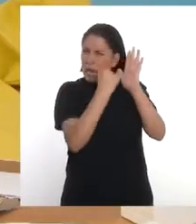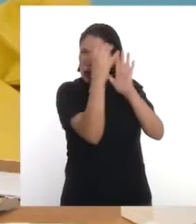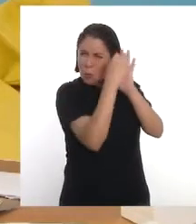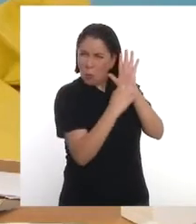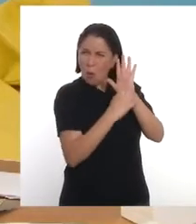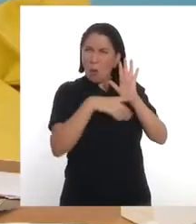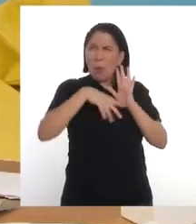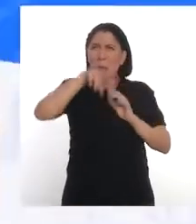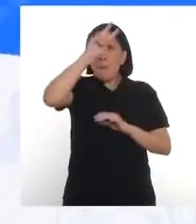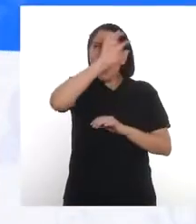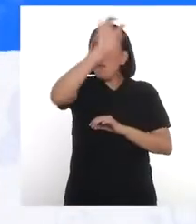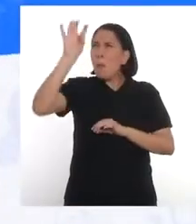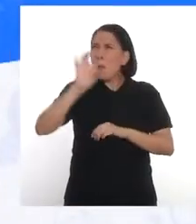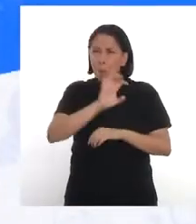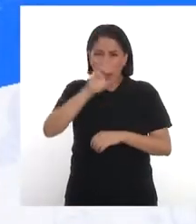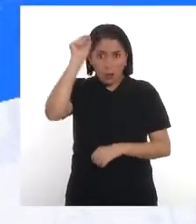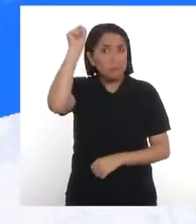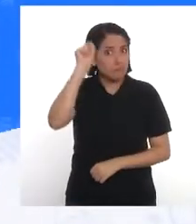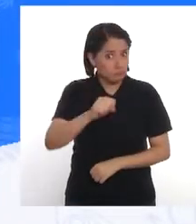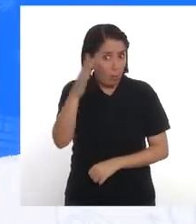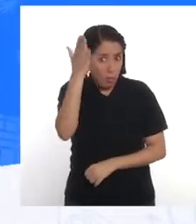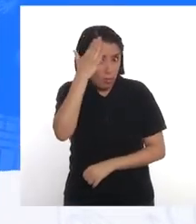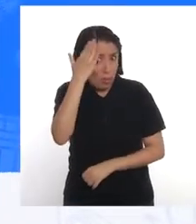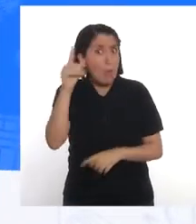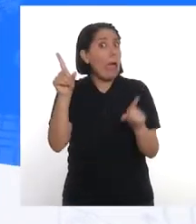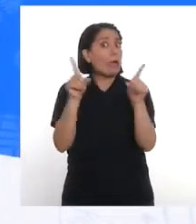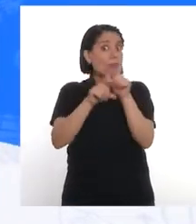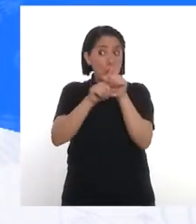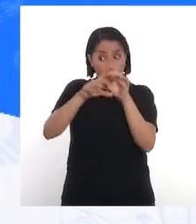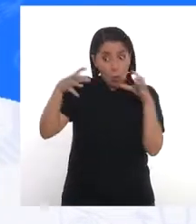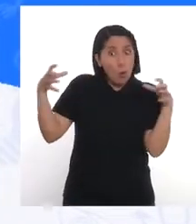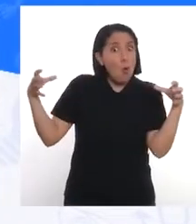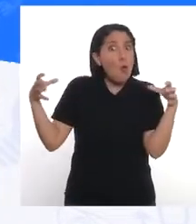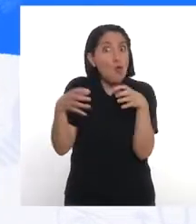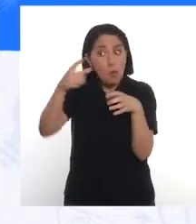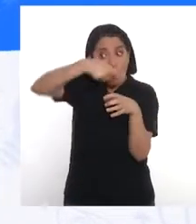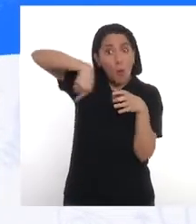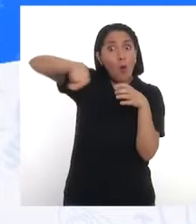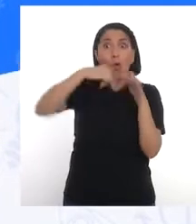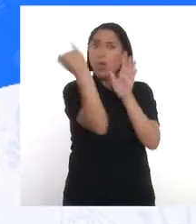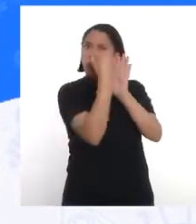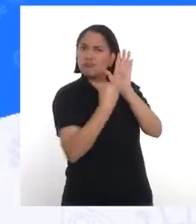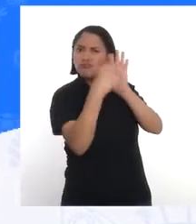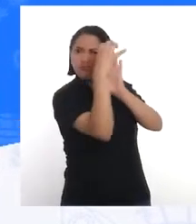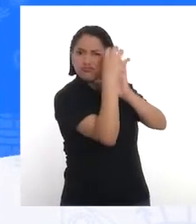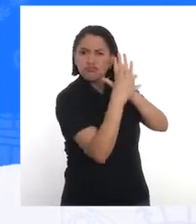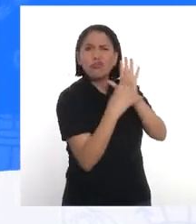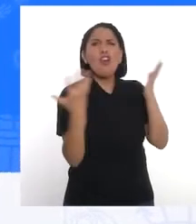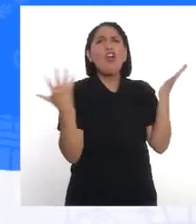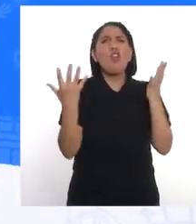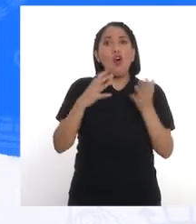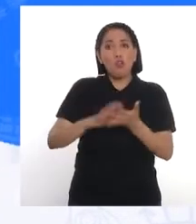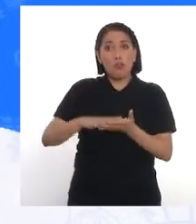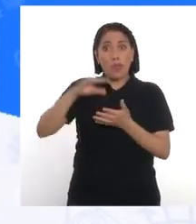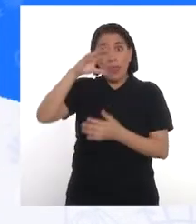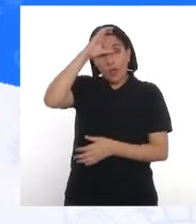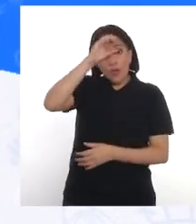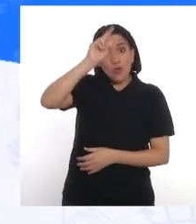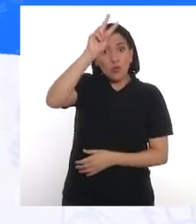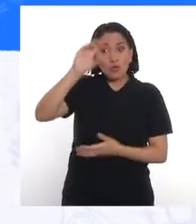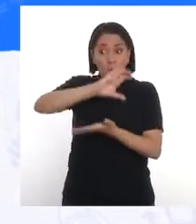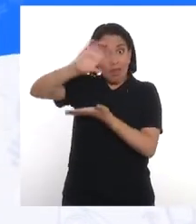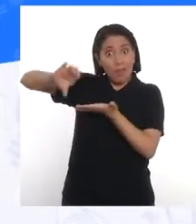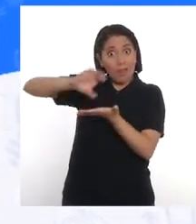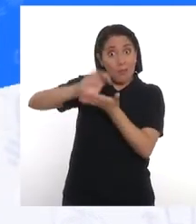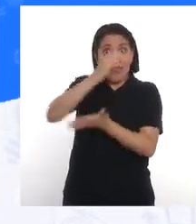otras regiones del Perú? Claro que sí. ¿Sabías que también hay un movimiento en el mundo del cómic muy importante en Cusco, ciudad que fue